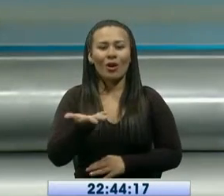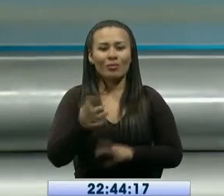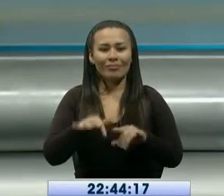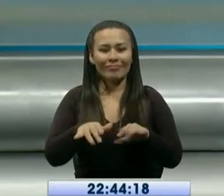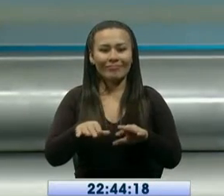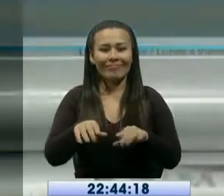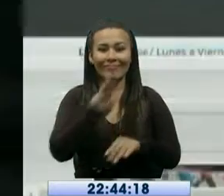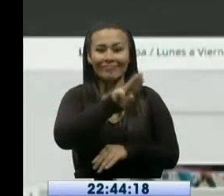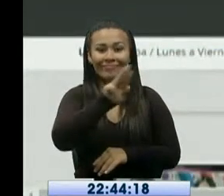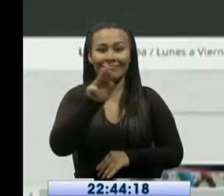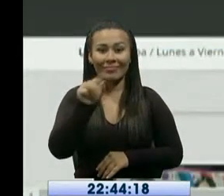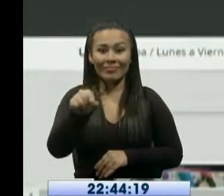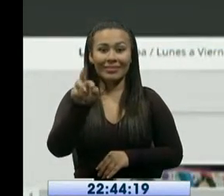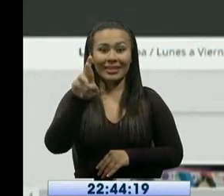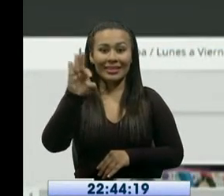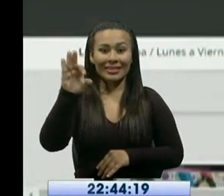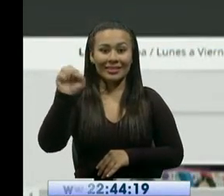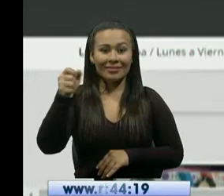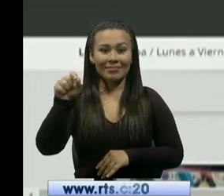web